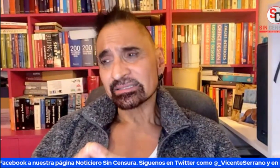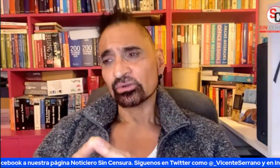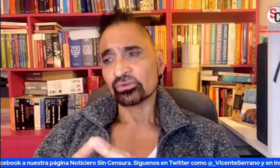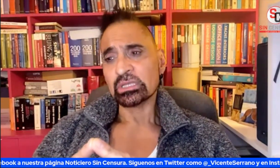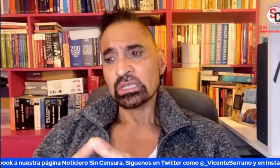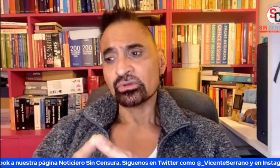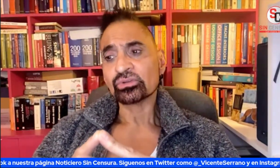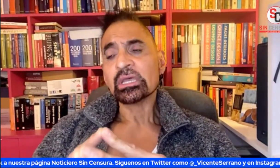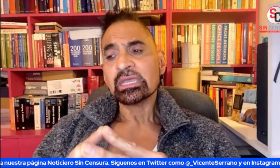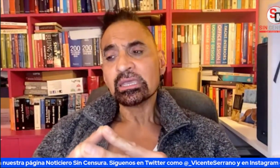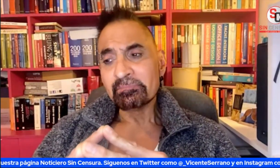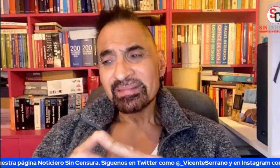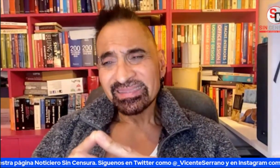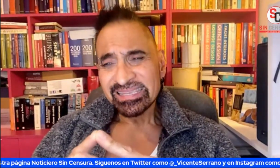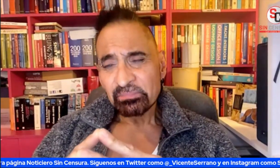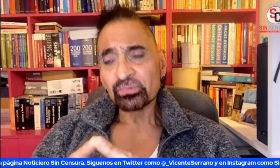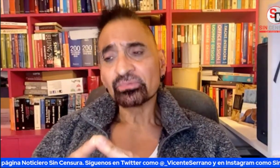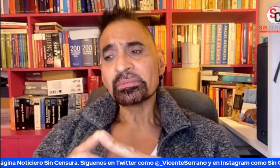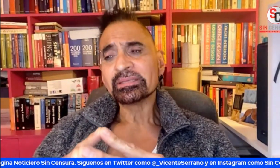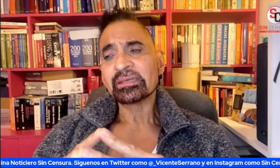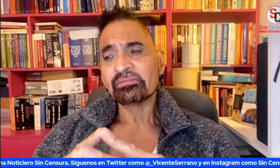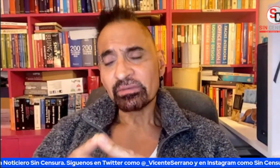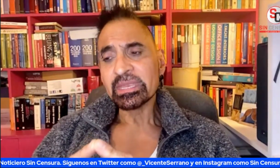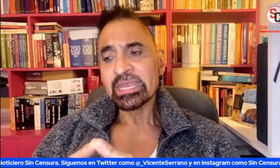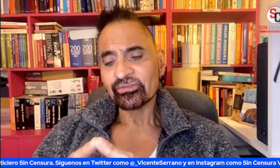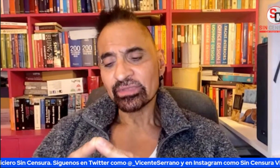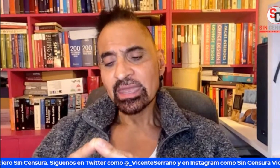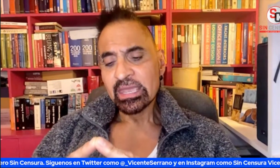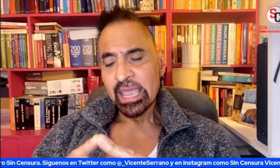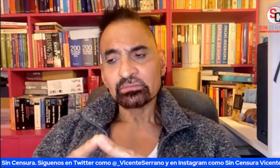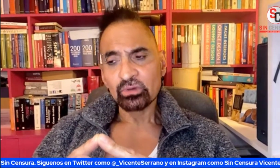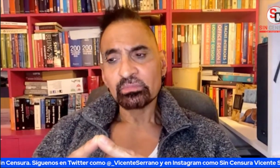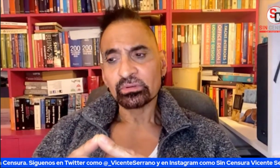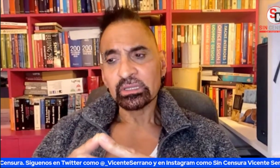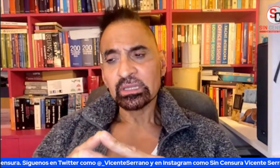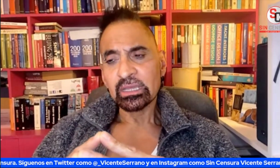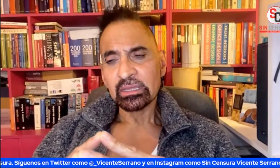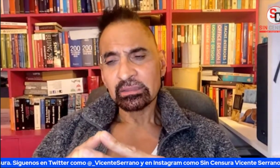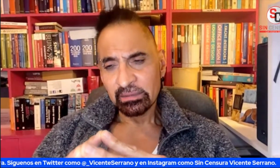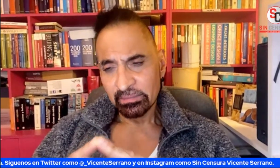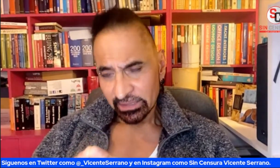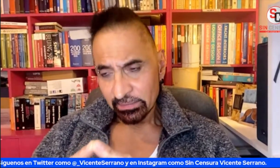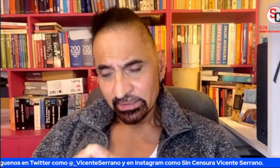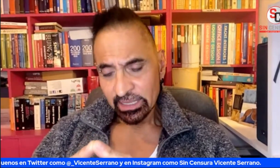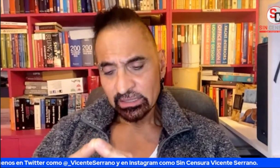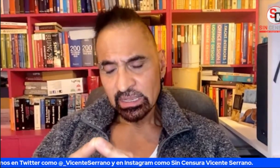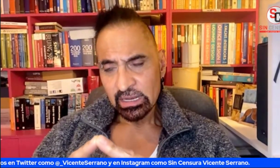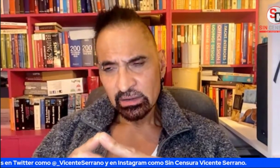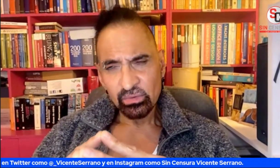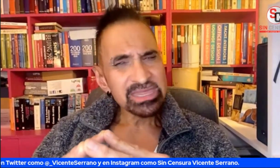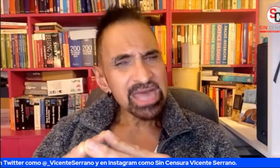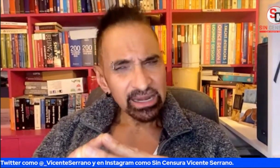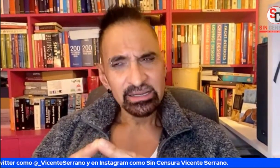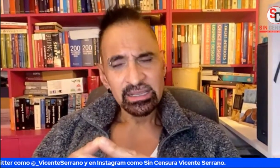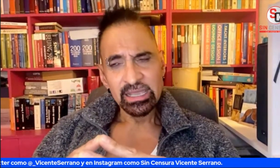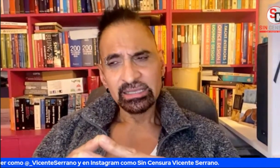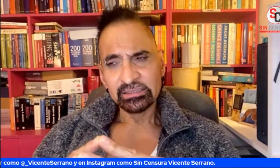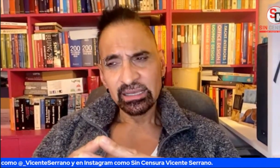más los niños. Y desde el punto de vista feminista, es muy importante de verdad